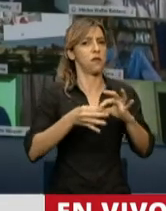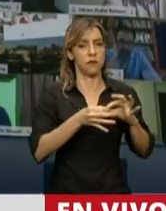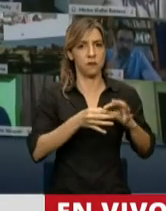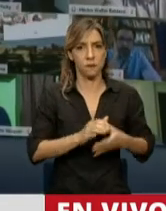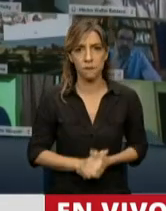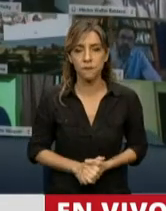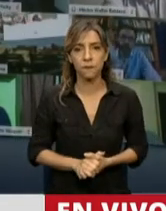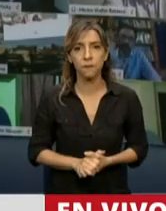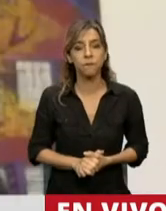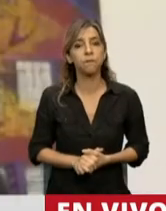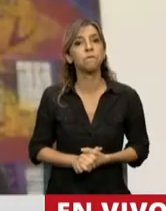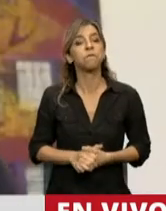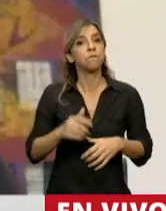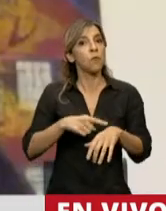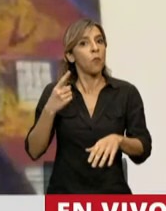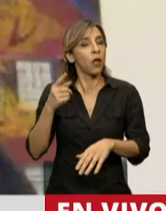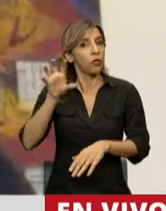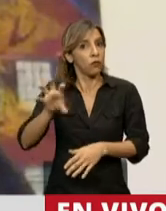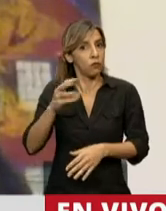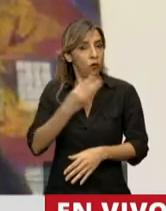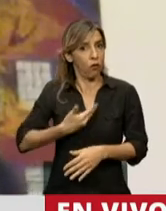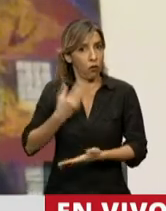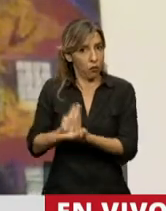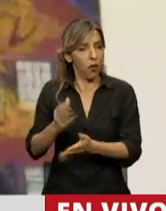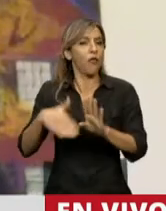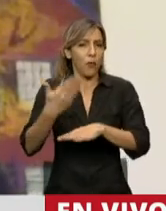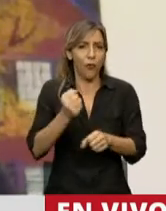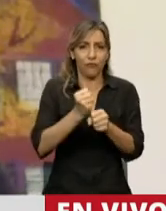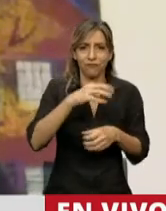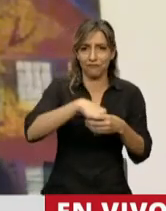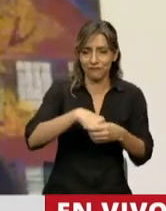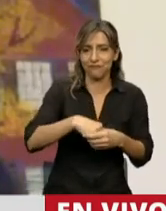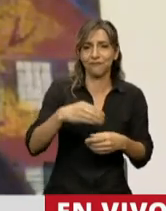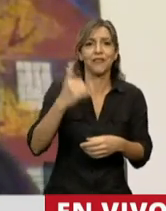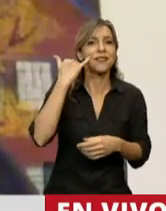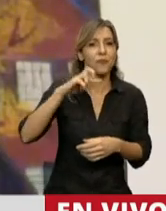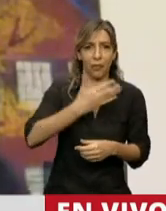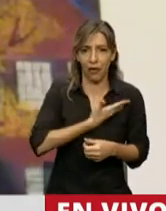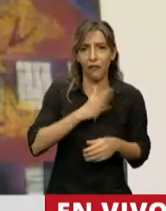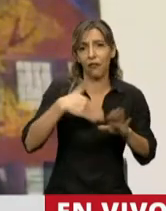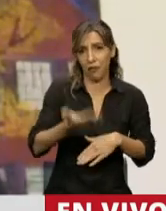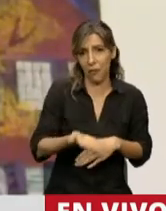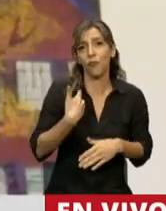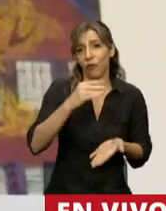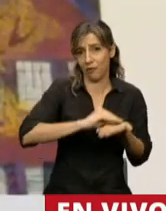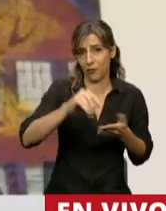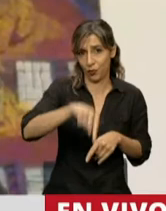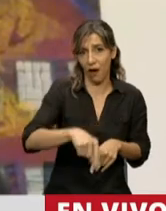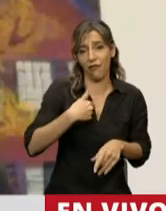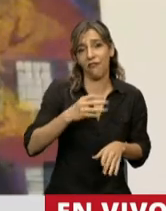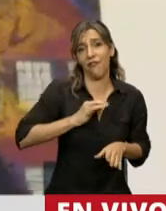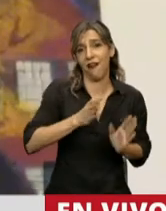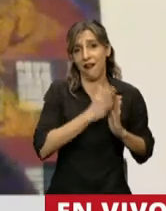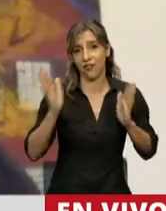como gobernador, como posterior funcionario de YPF o en su designación como diputado, miembro de esta casa entre los años